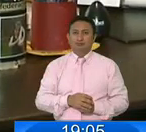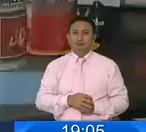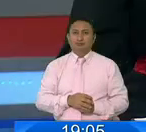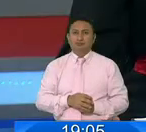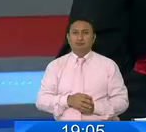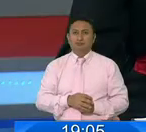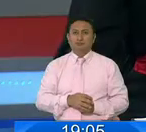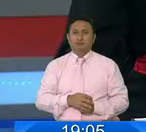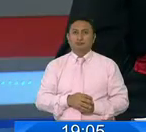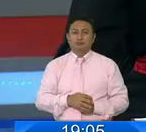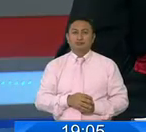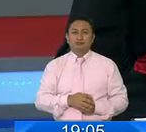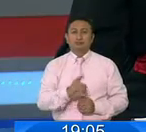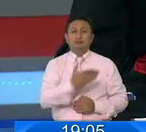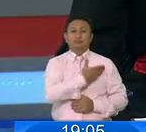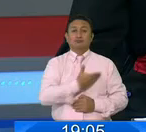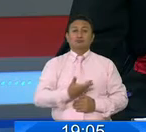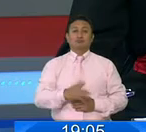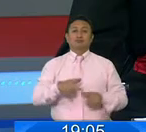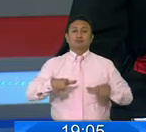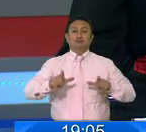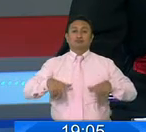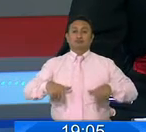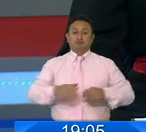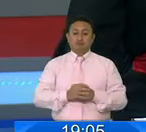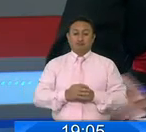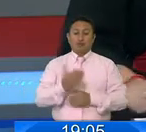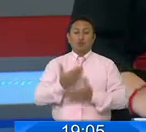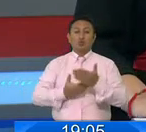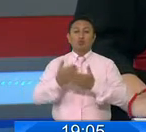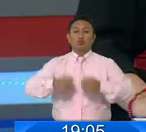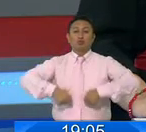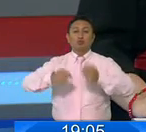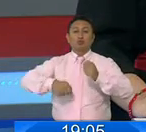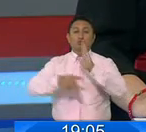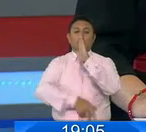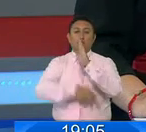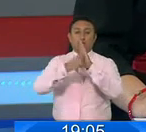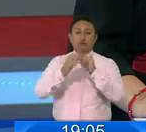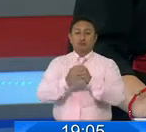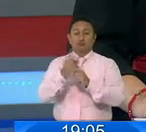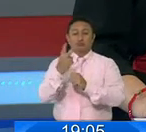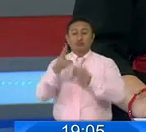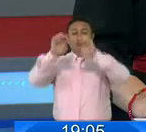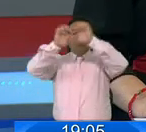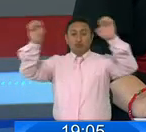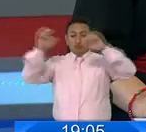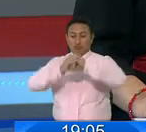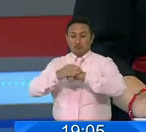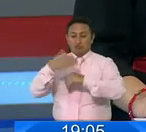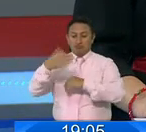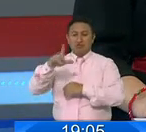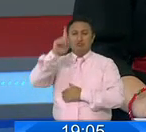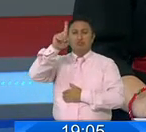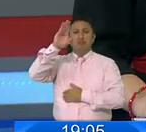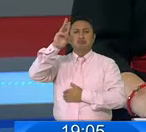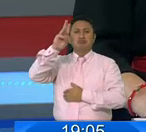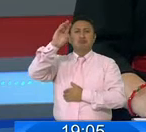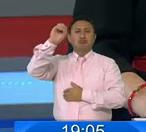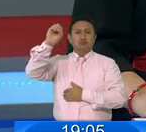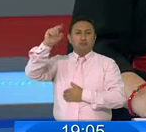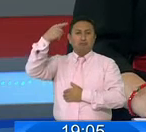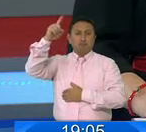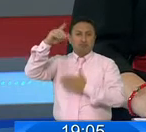orbyt el presidente de lenin moreno firmó nuevos contratos petroleros con dos consorcios por más de 1600 millones de